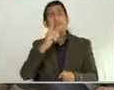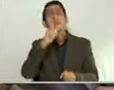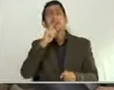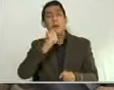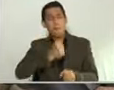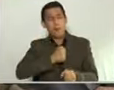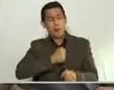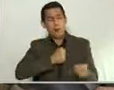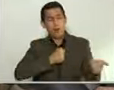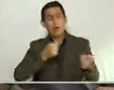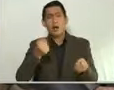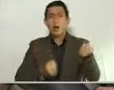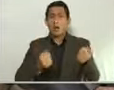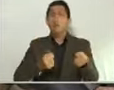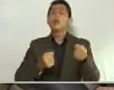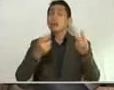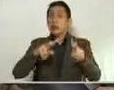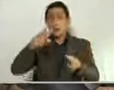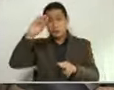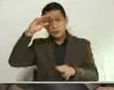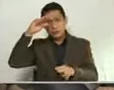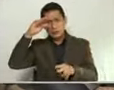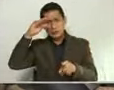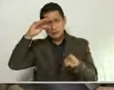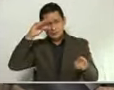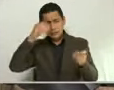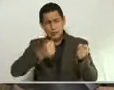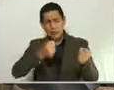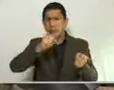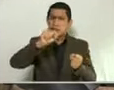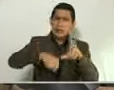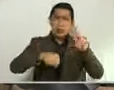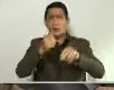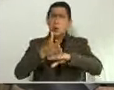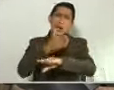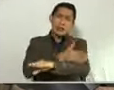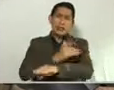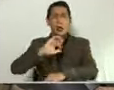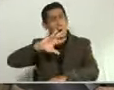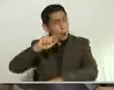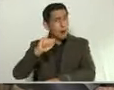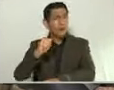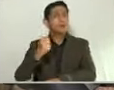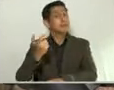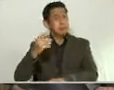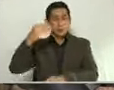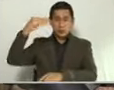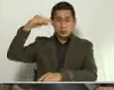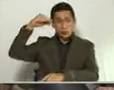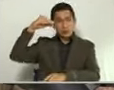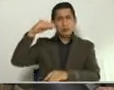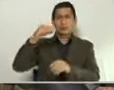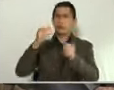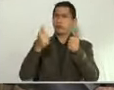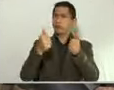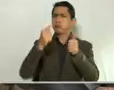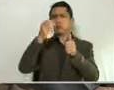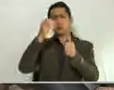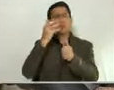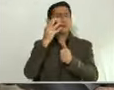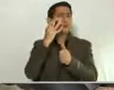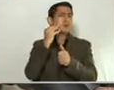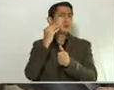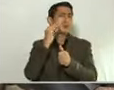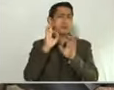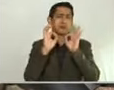o algo al instante. Todo es al momento. Además, estas cámaras detectan movimientos violentos, si alguien saca un arma,